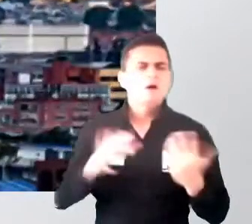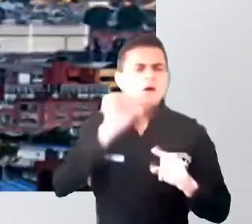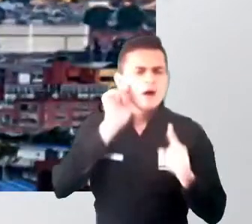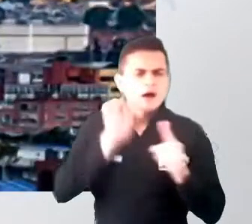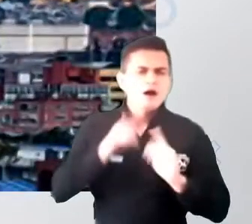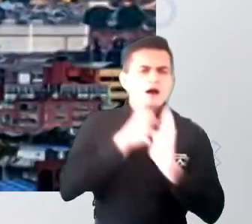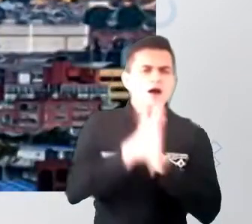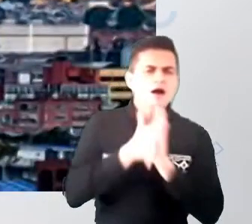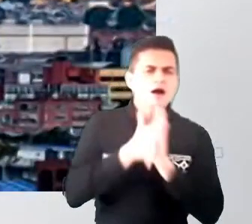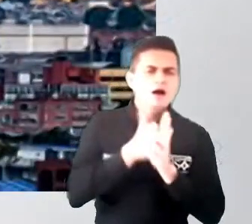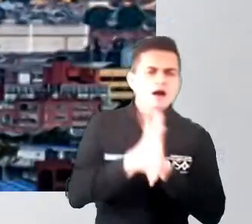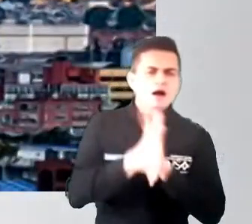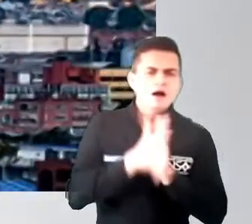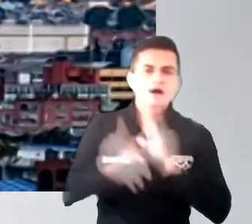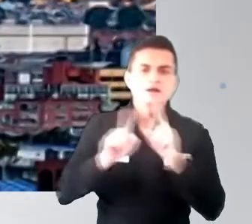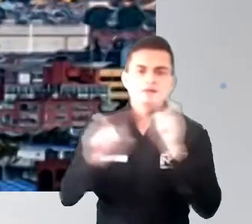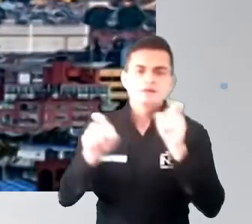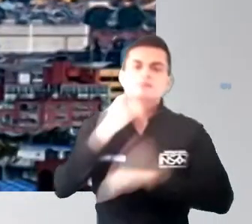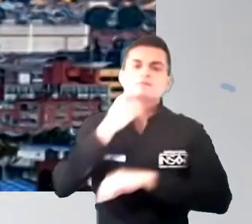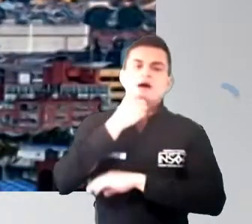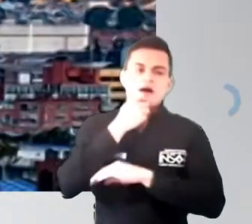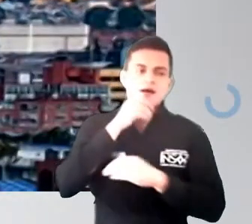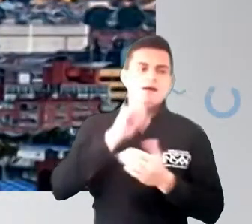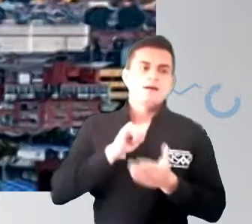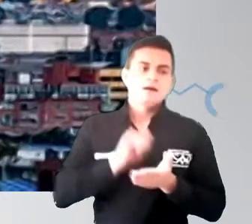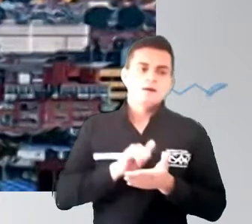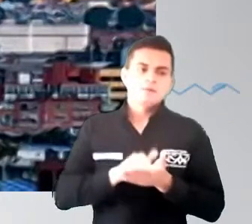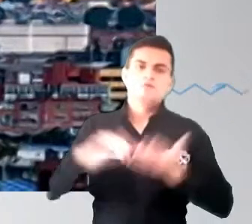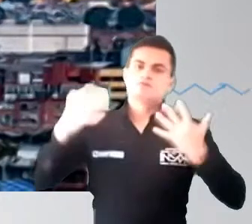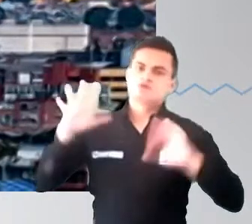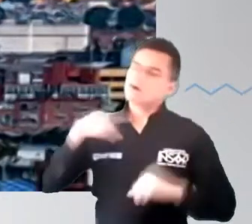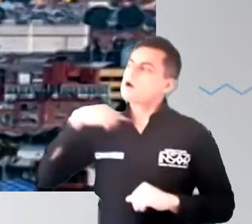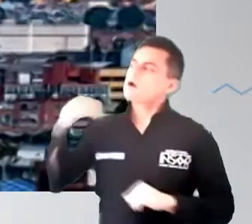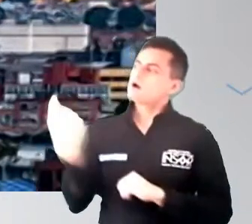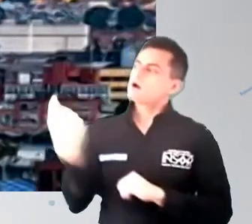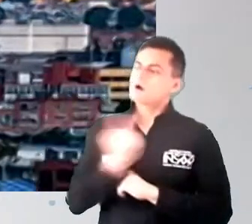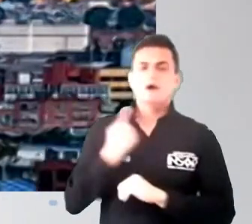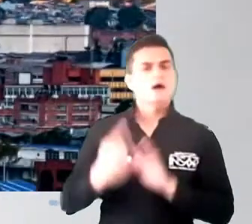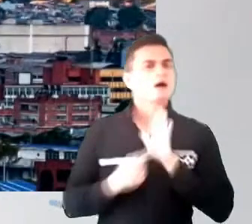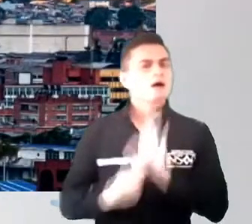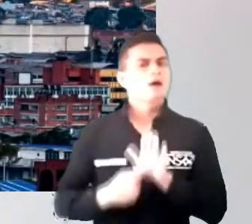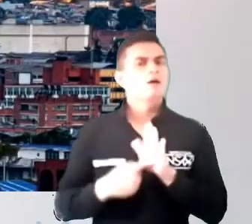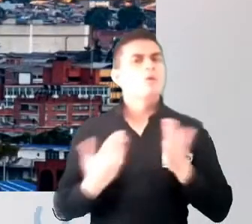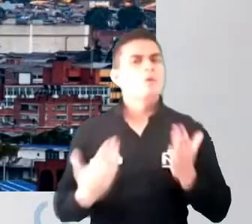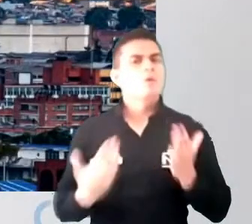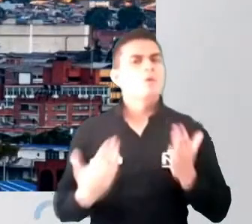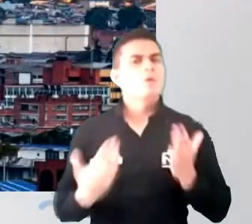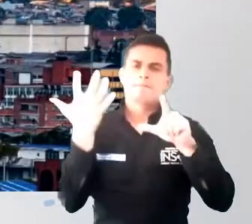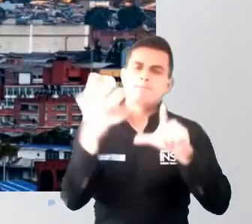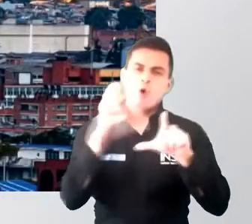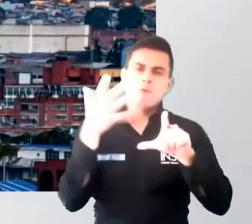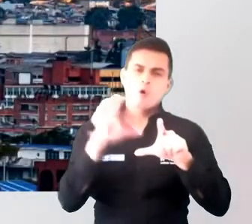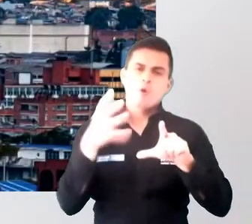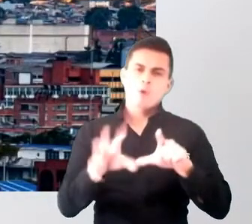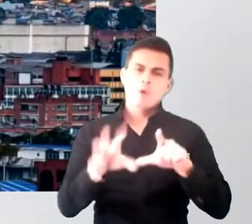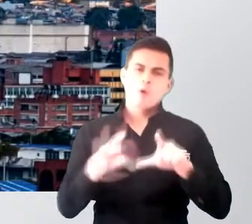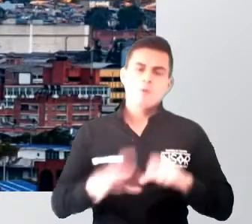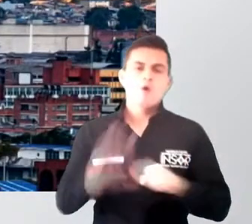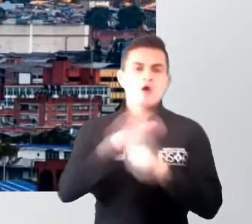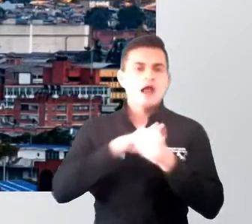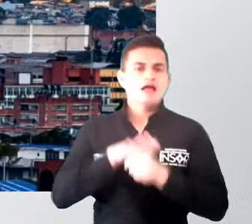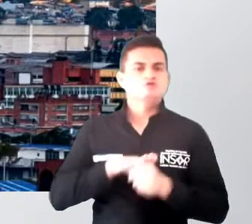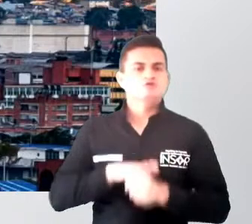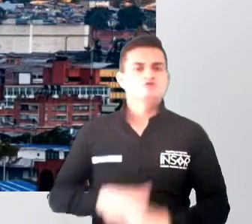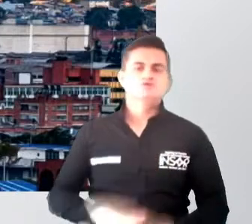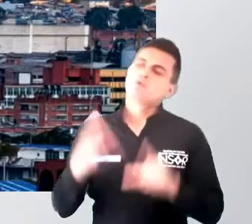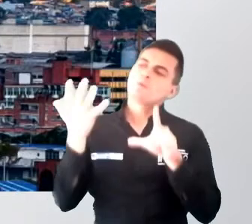ya tenemos en exhibición, como es una serie de pósters en una galería de casos para que